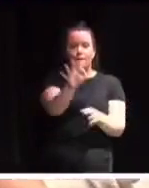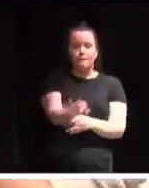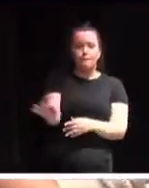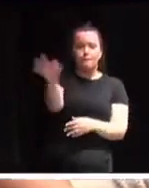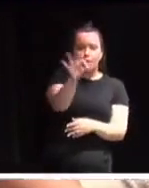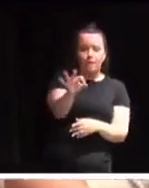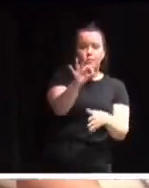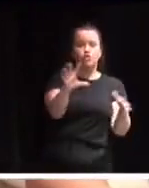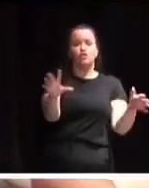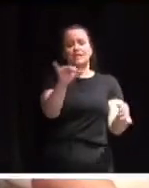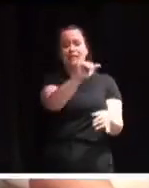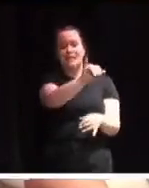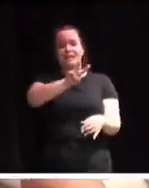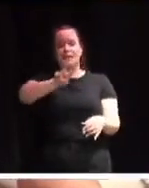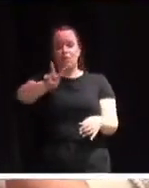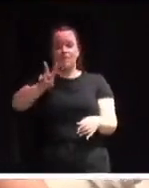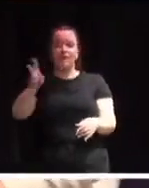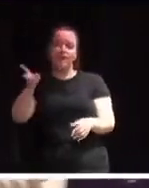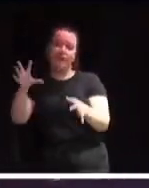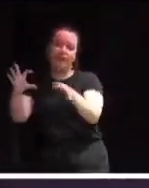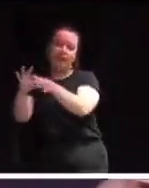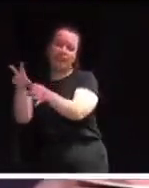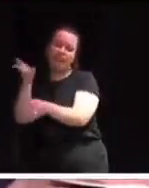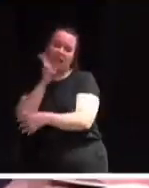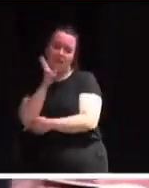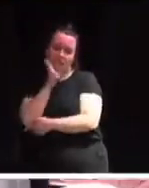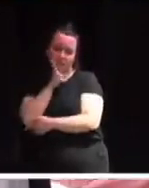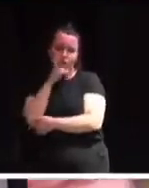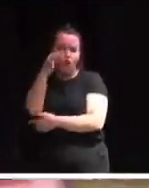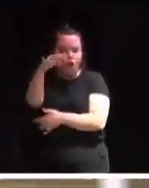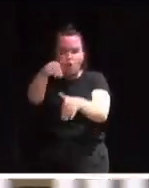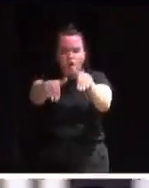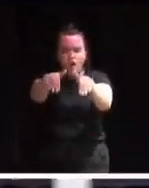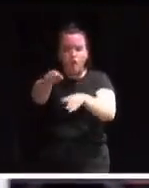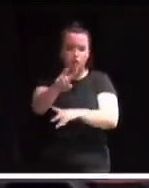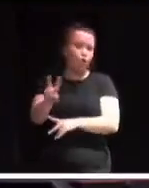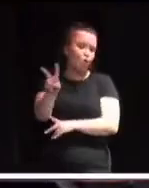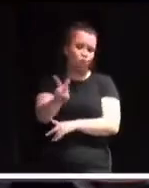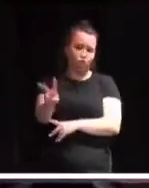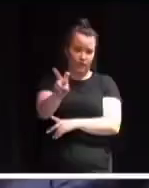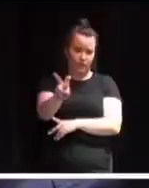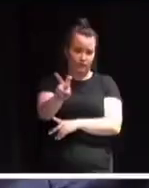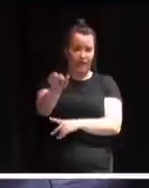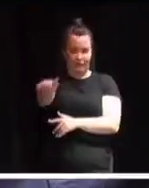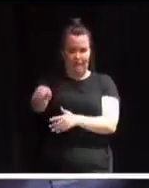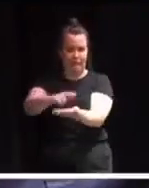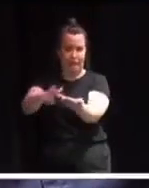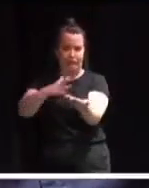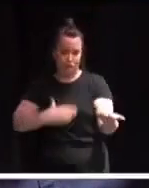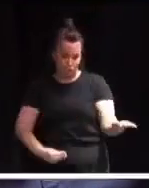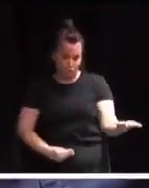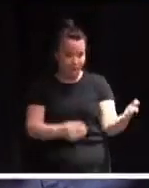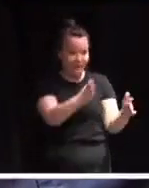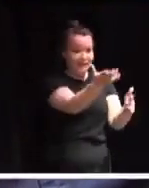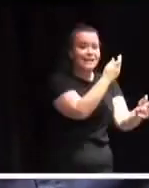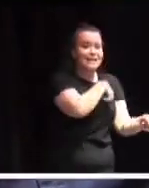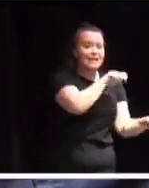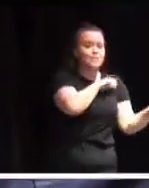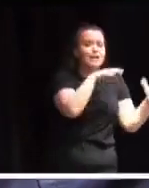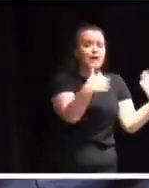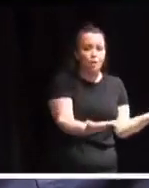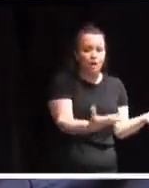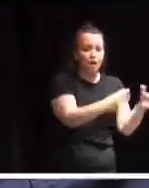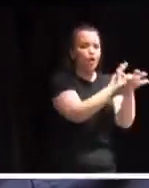izquierda unida y verde es igual Alianza verde igual que el único voto útil en España ha sido el de unidas podemos para